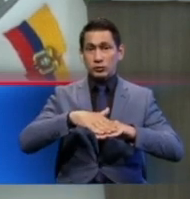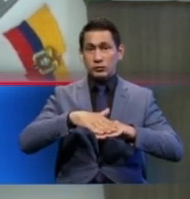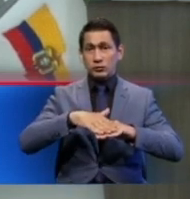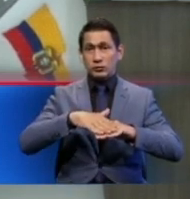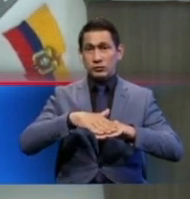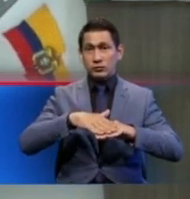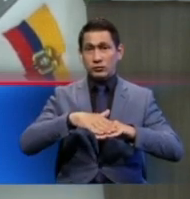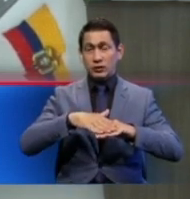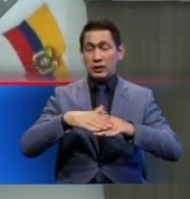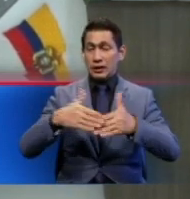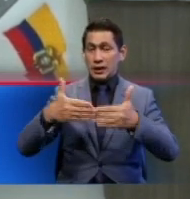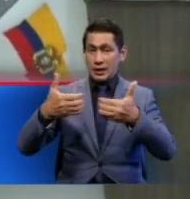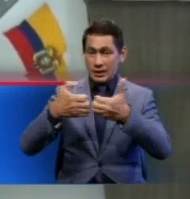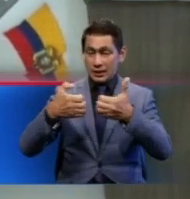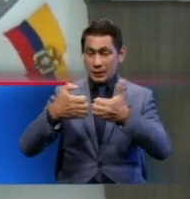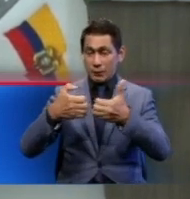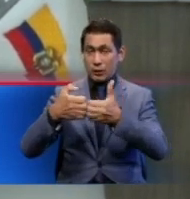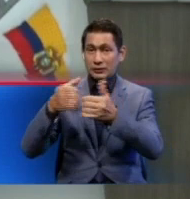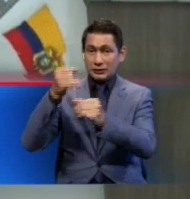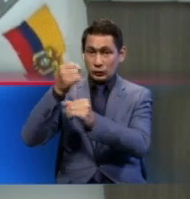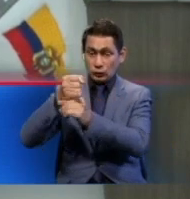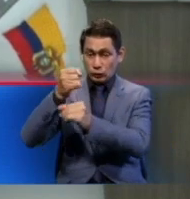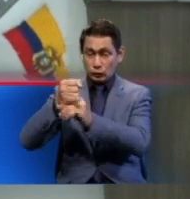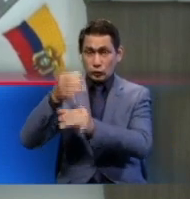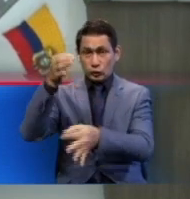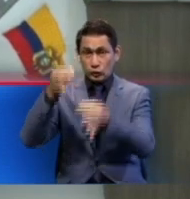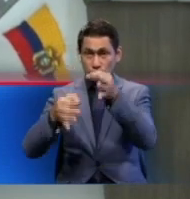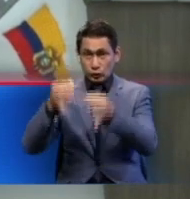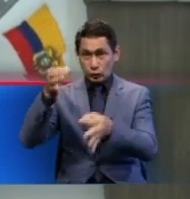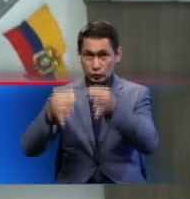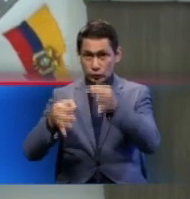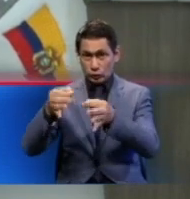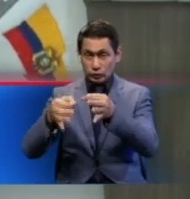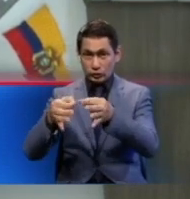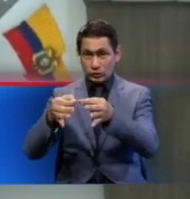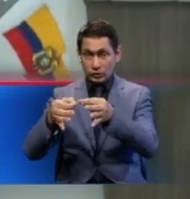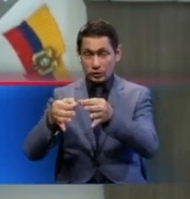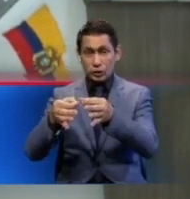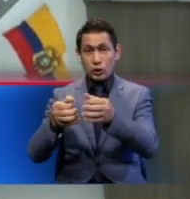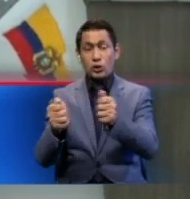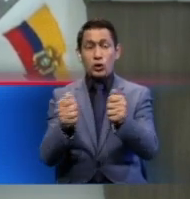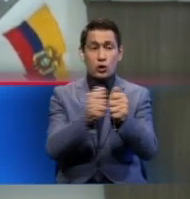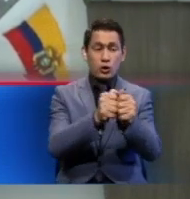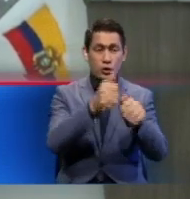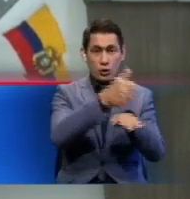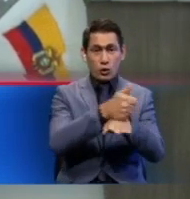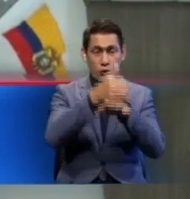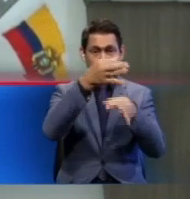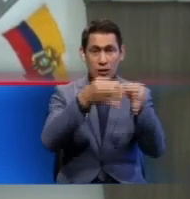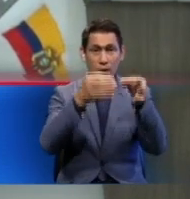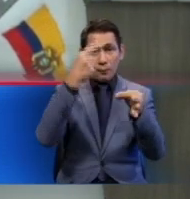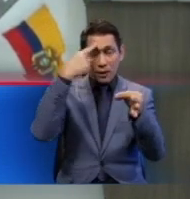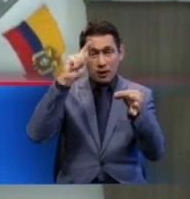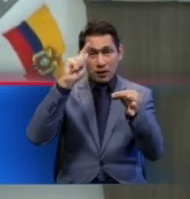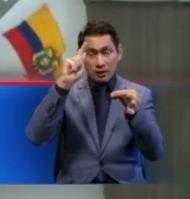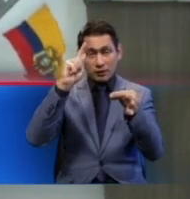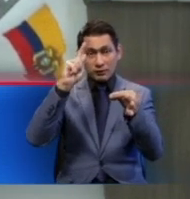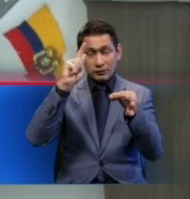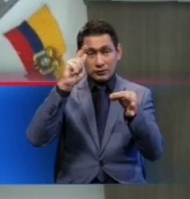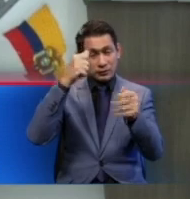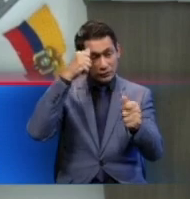que el Consejo de la Judicatura les concede a los jueces para grabar las audiencias.